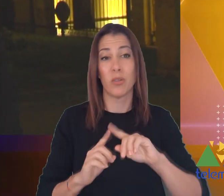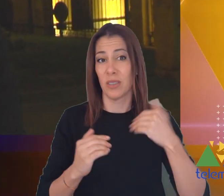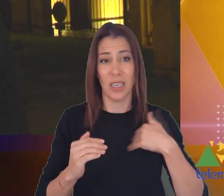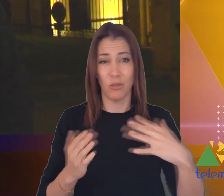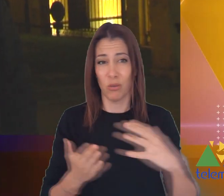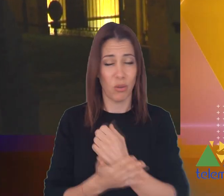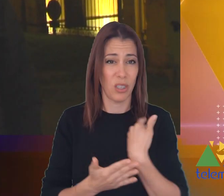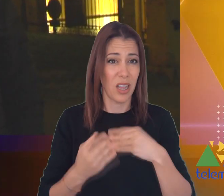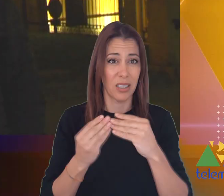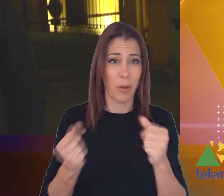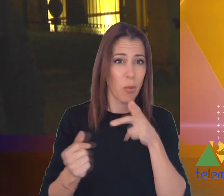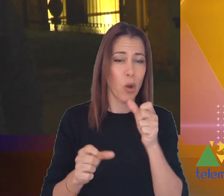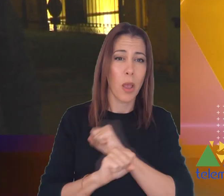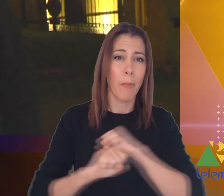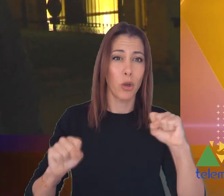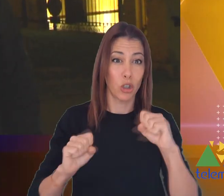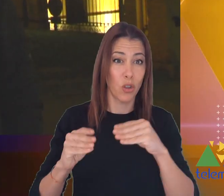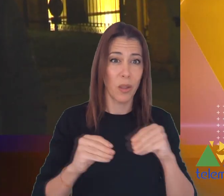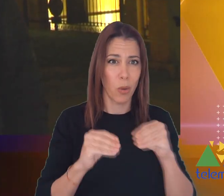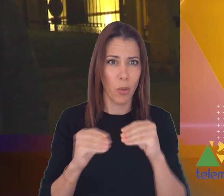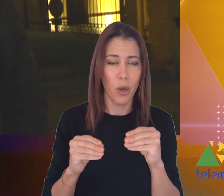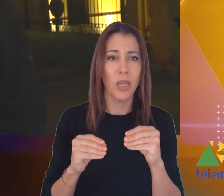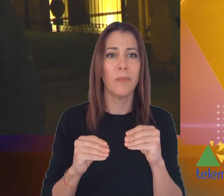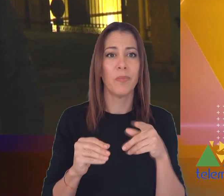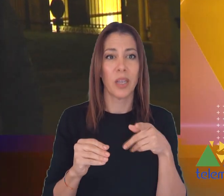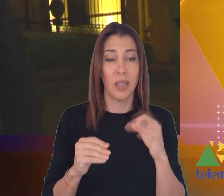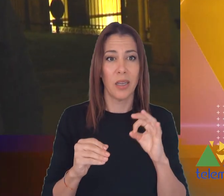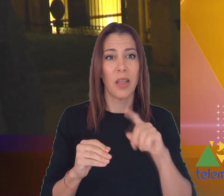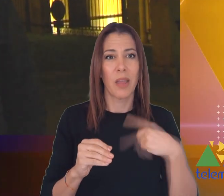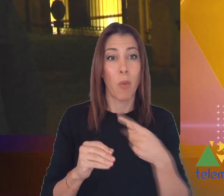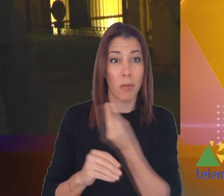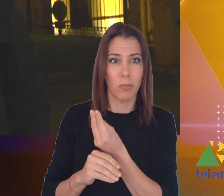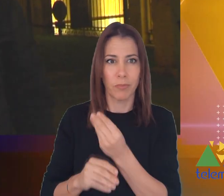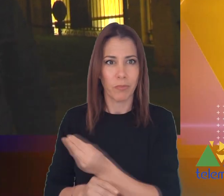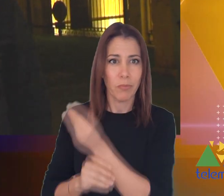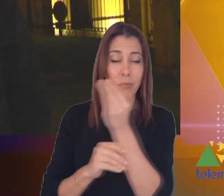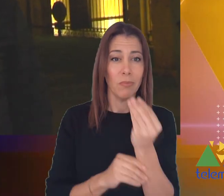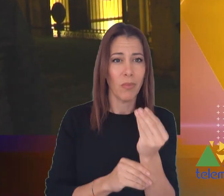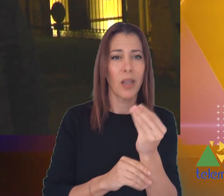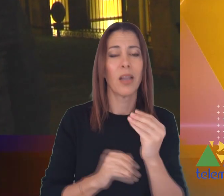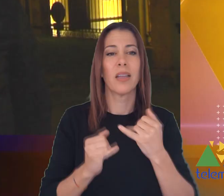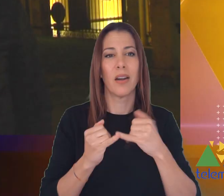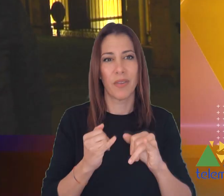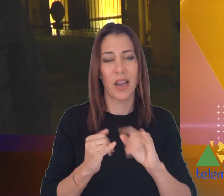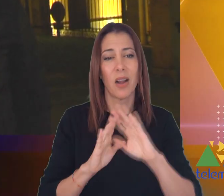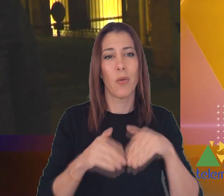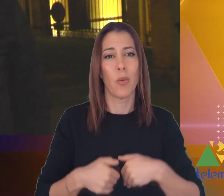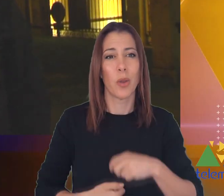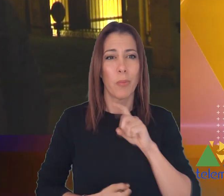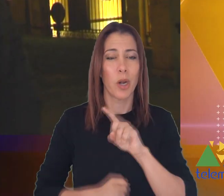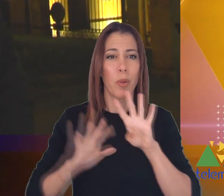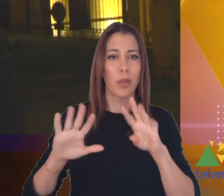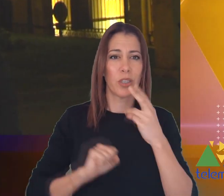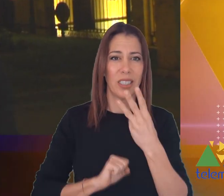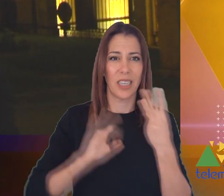digo, por la explosión del polvorín que se situó en una crista de la Capilla de los Dolores y que accidentalmente voló en 1938